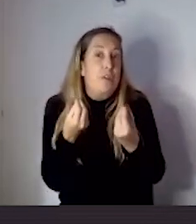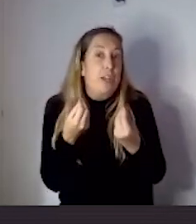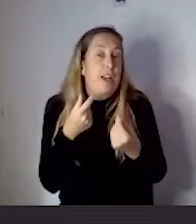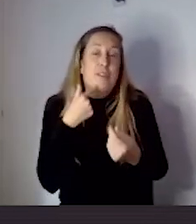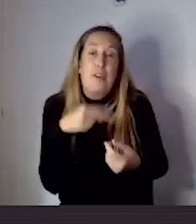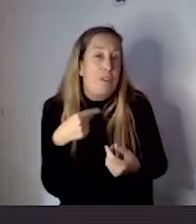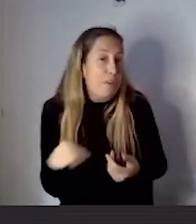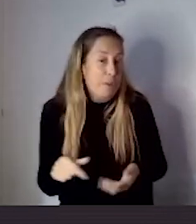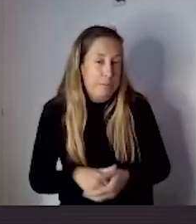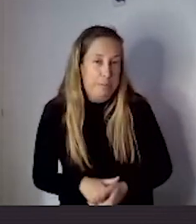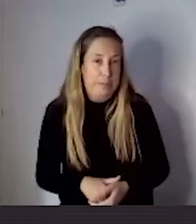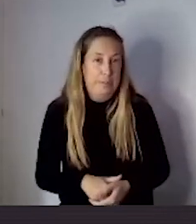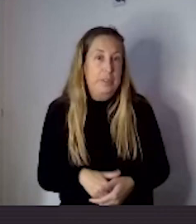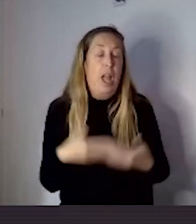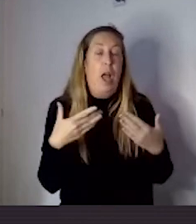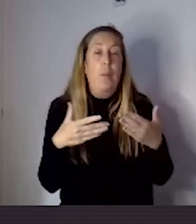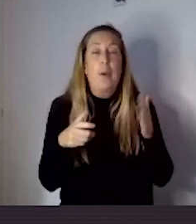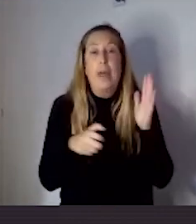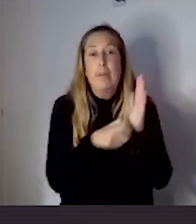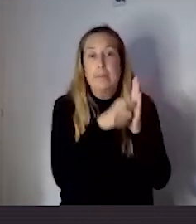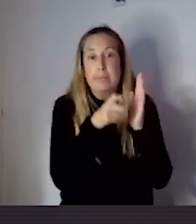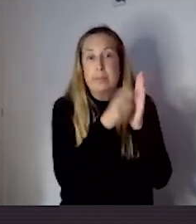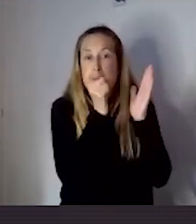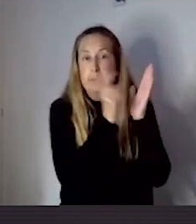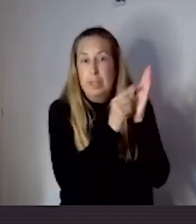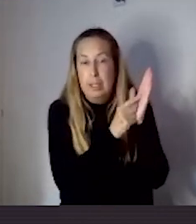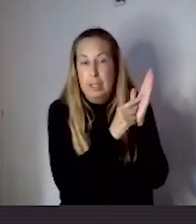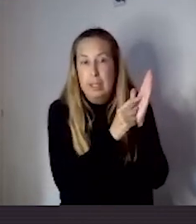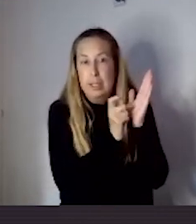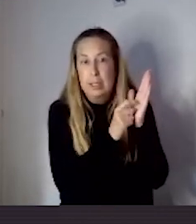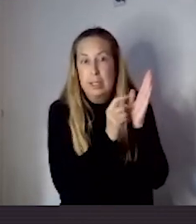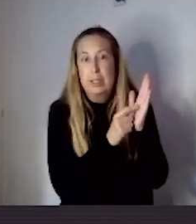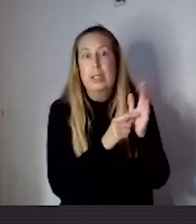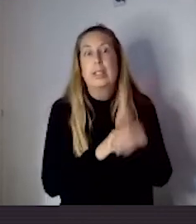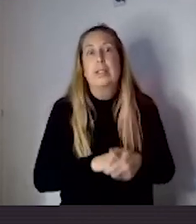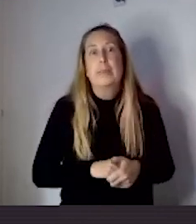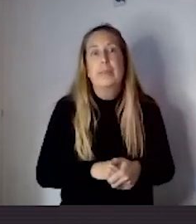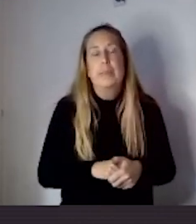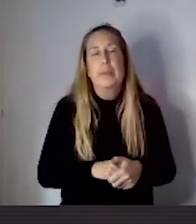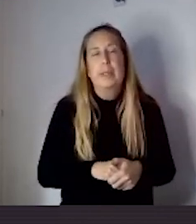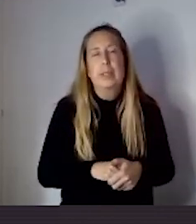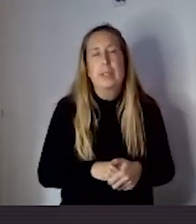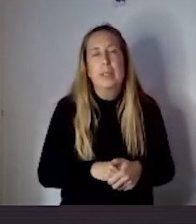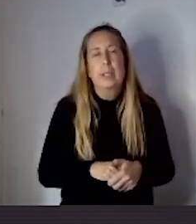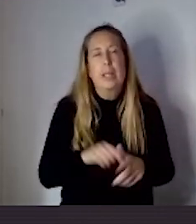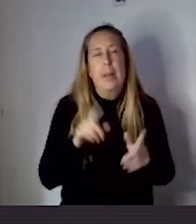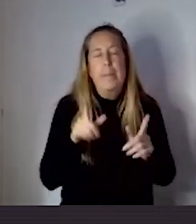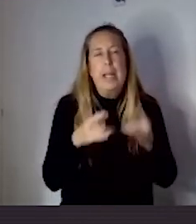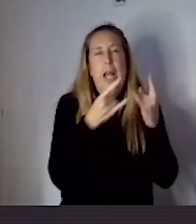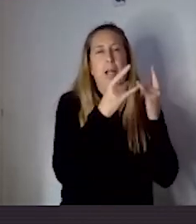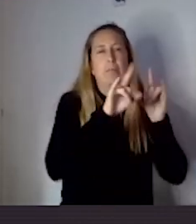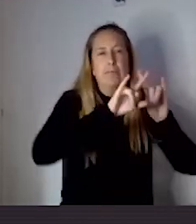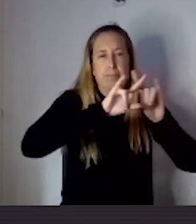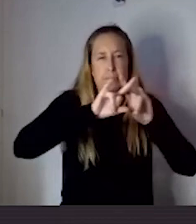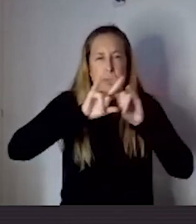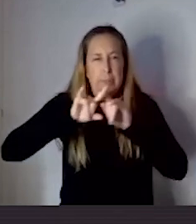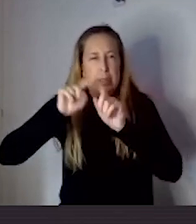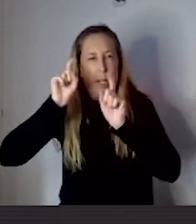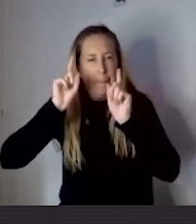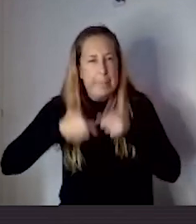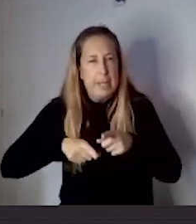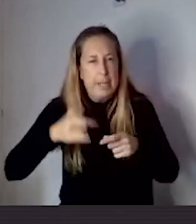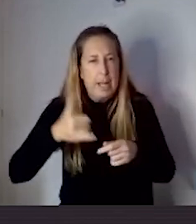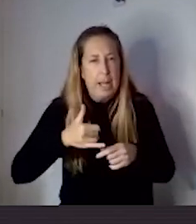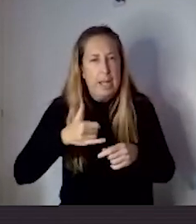en instagram estamos en michael kühn anders work holder tenemos un website dedicado a nuestros en estrés kauder